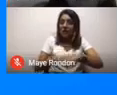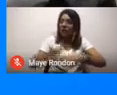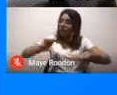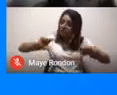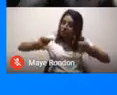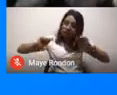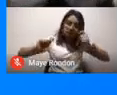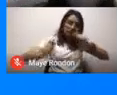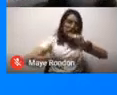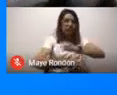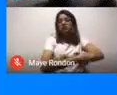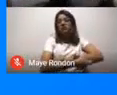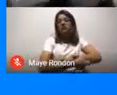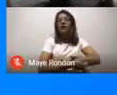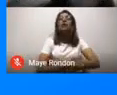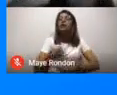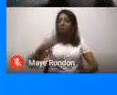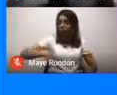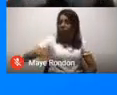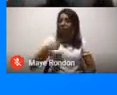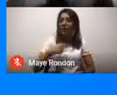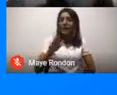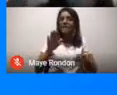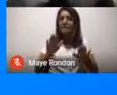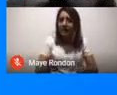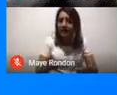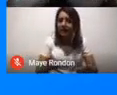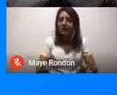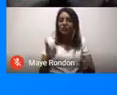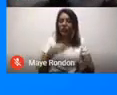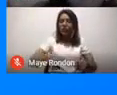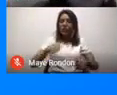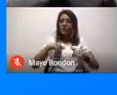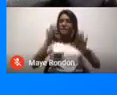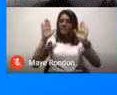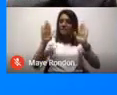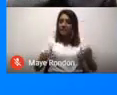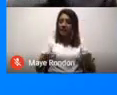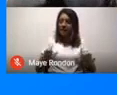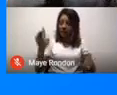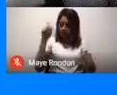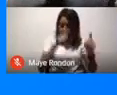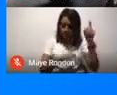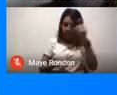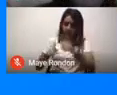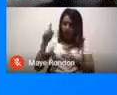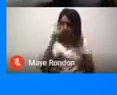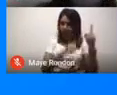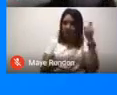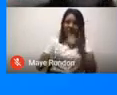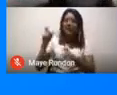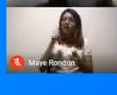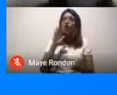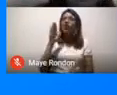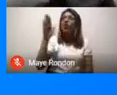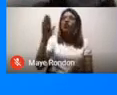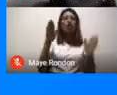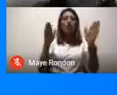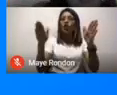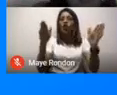la realidad. Hicimos una pausa, pero esta pausa nos pone a replantearnos hacia dónde debemos